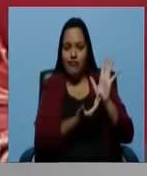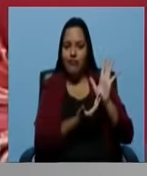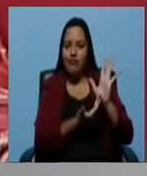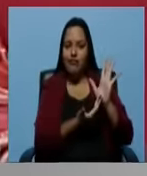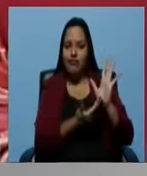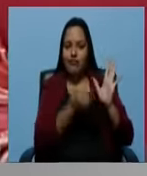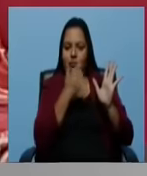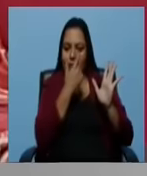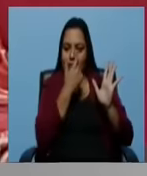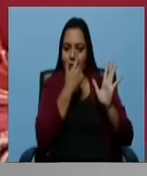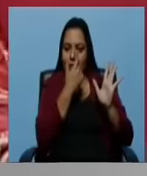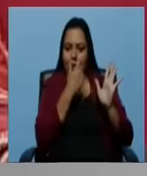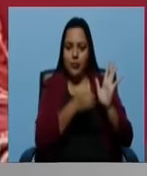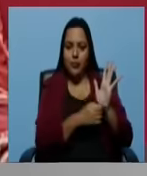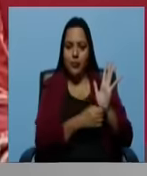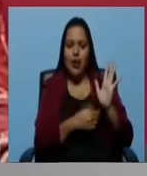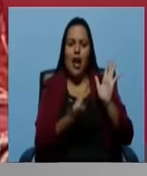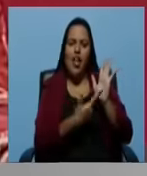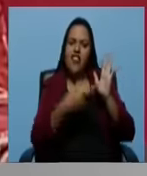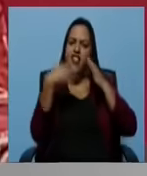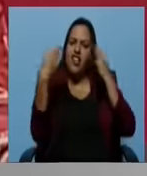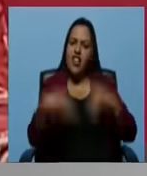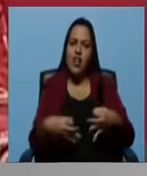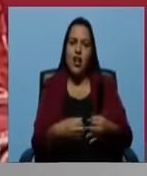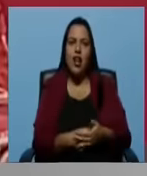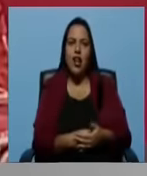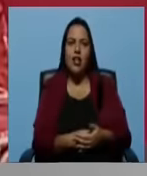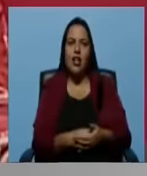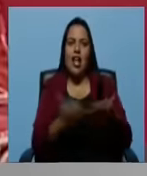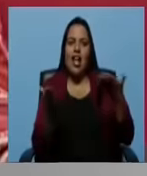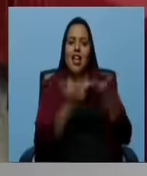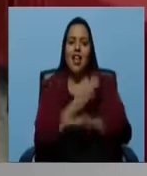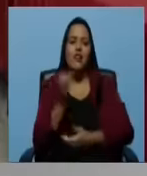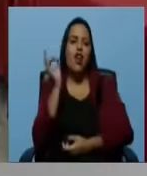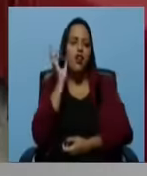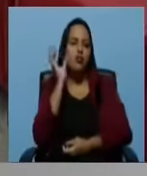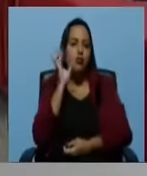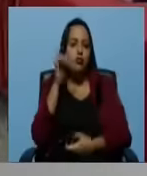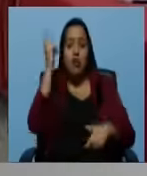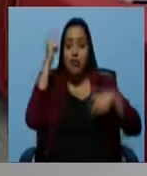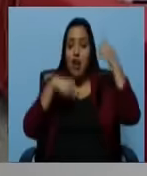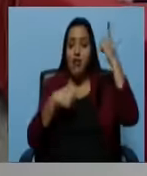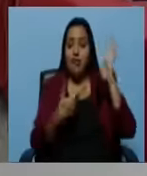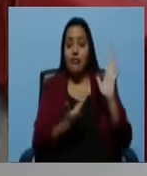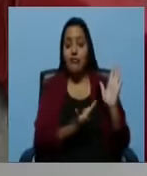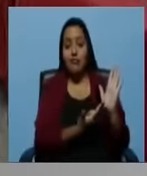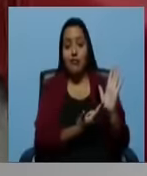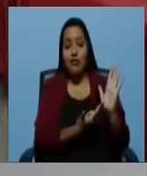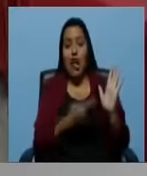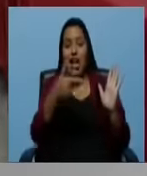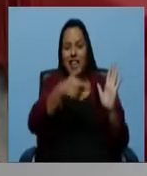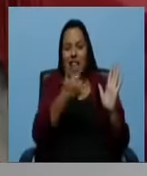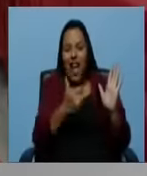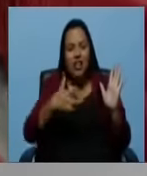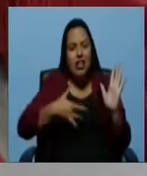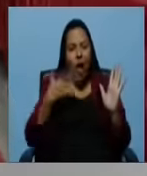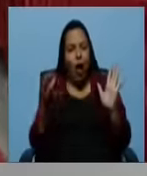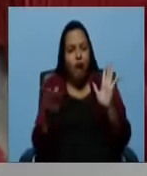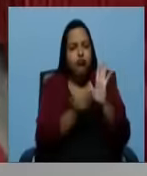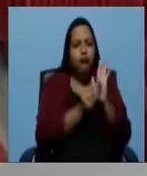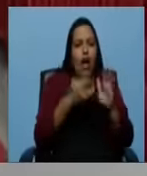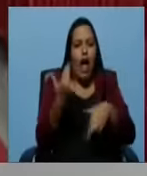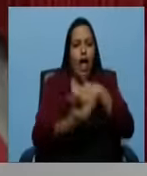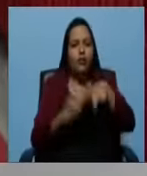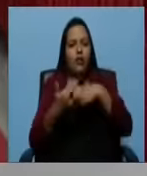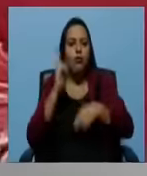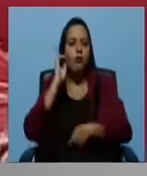Este es el chavismo original. El libro azul de Hugo Chávez Frías. Aquí está la esencia de la Revolución